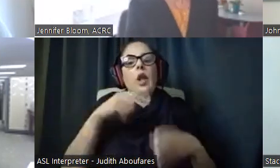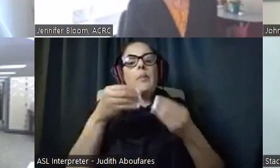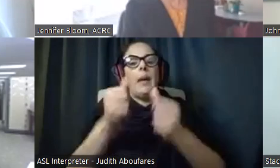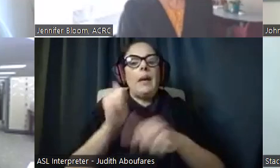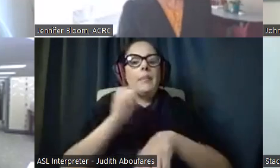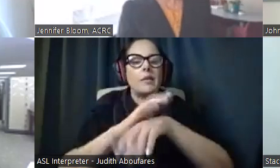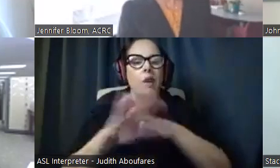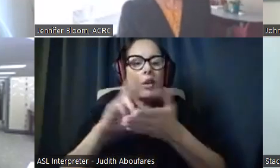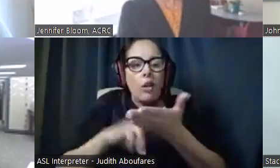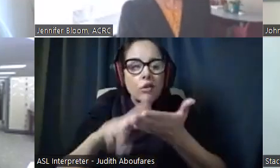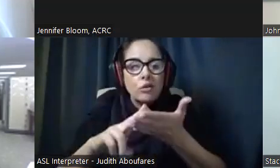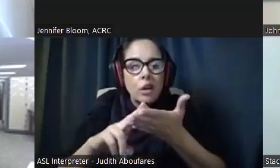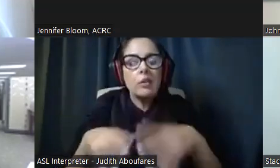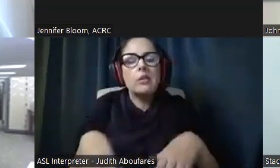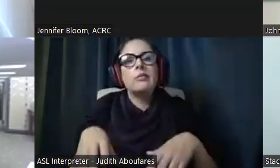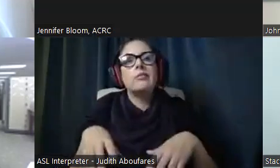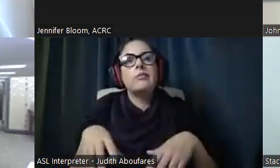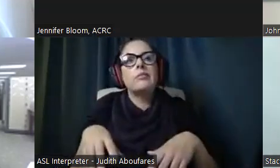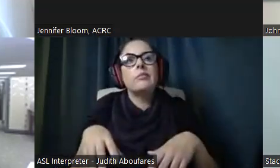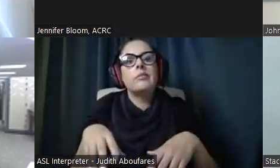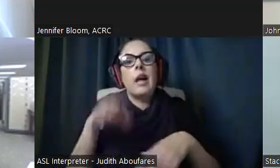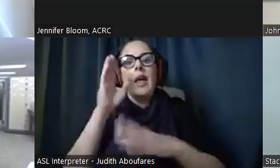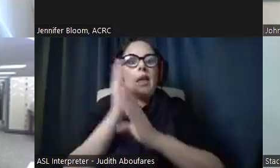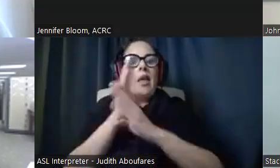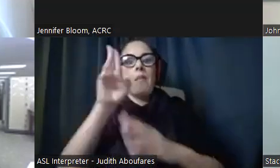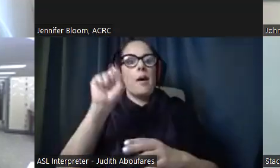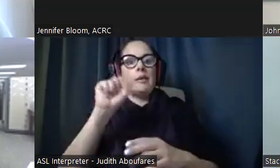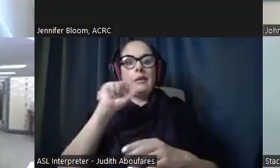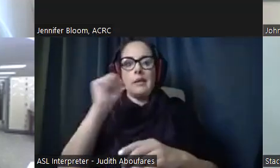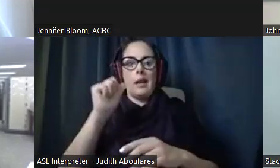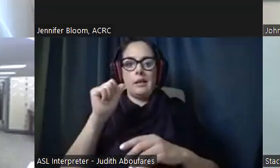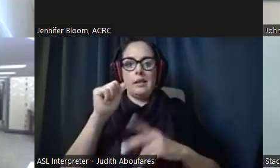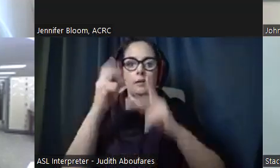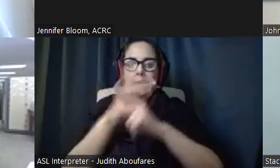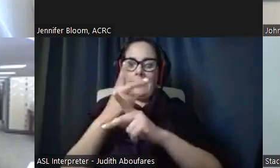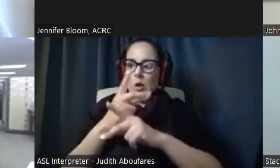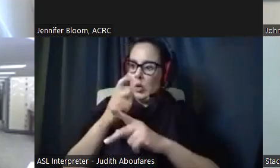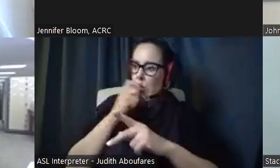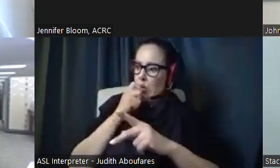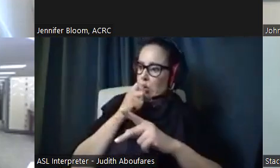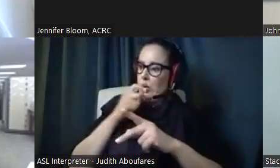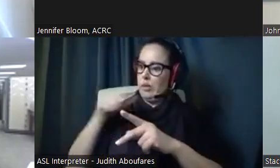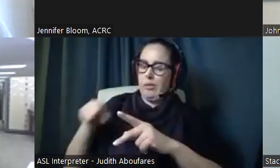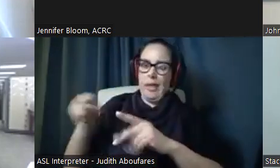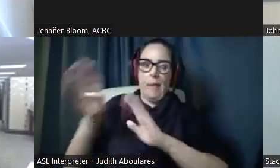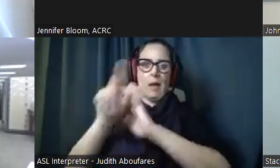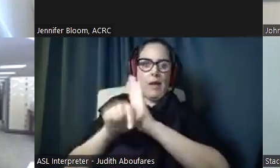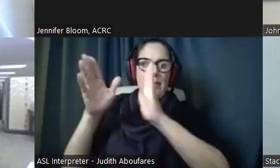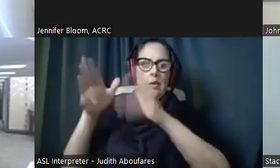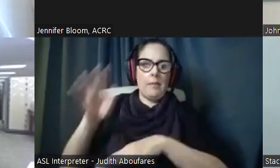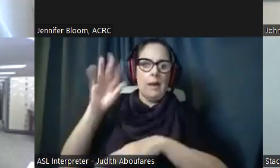son pagadas basadas en contratos. Y esto realmente no se calcula.